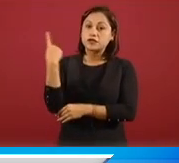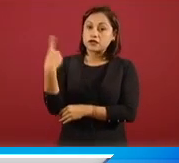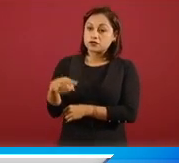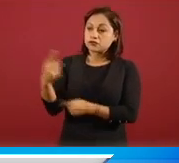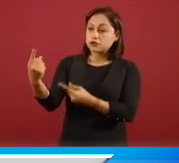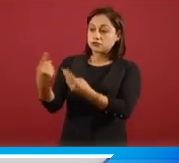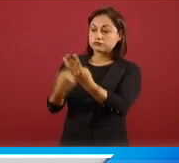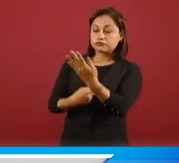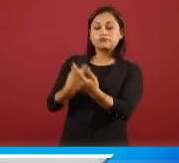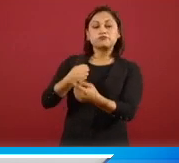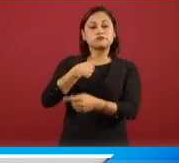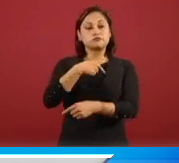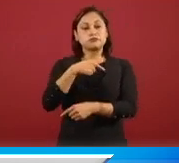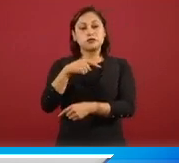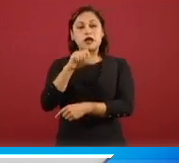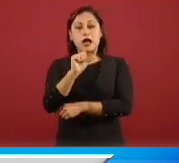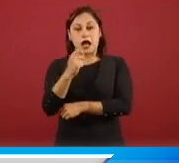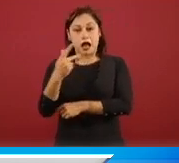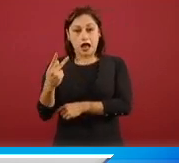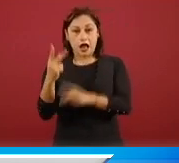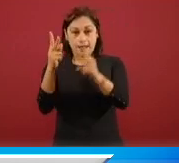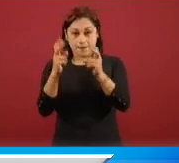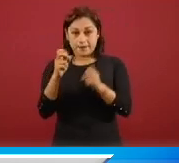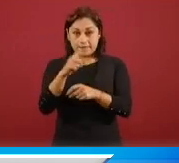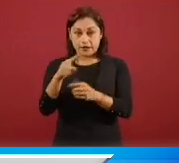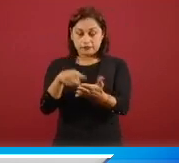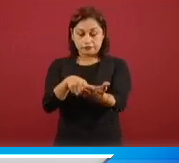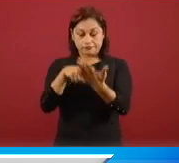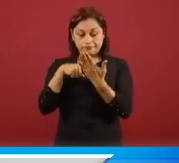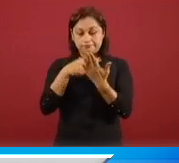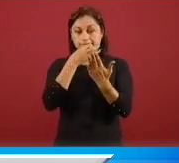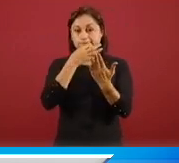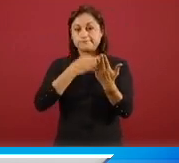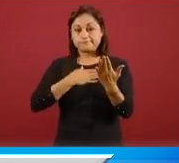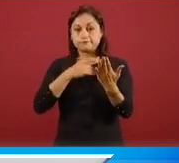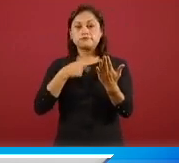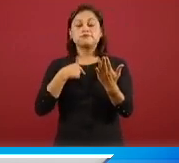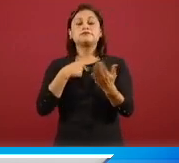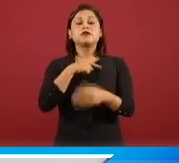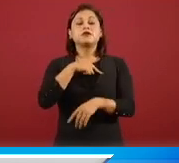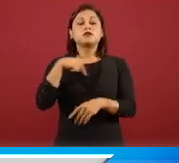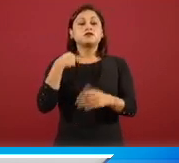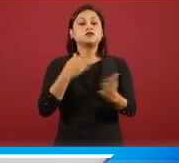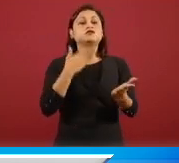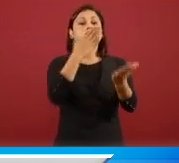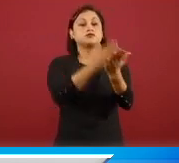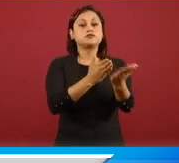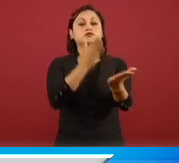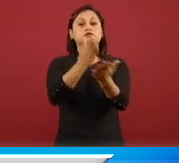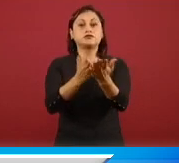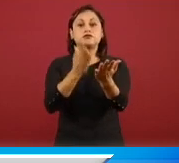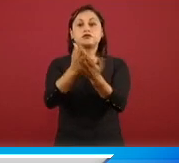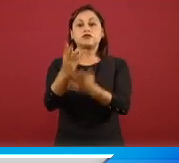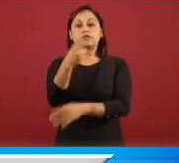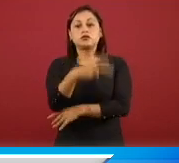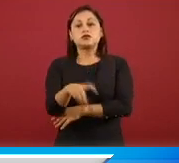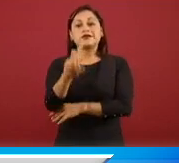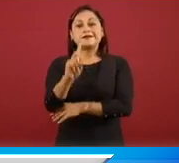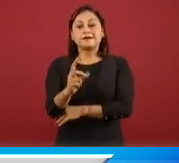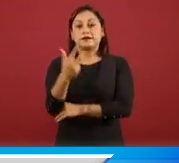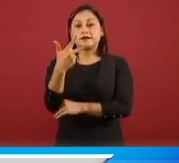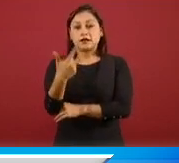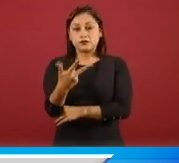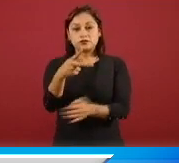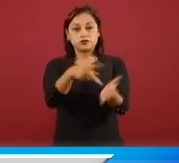gasolina premiun marca chevron 22.33 dice el marcas hebrón 21.89 gas lp en